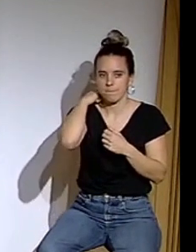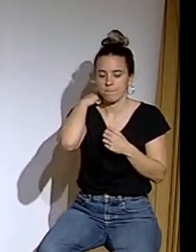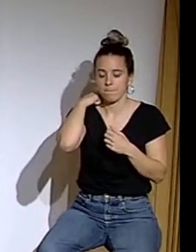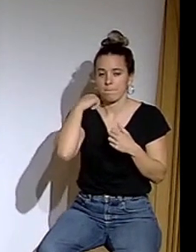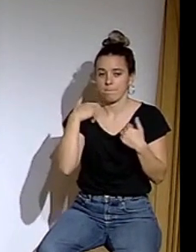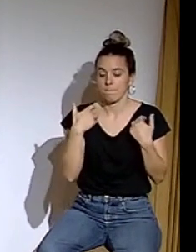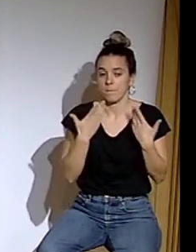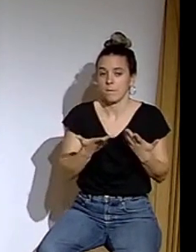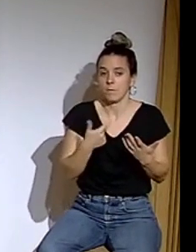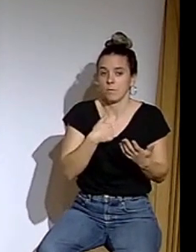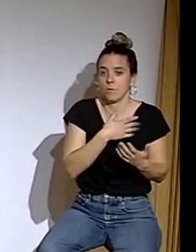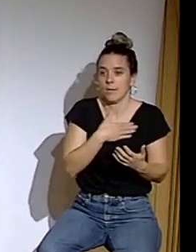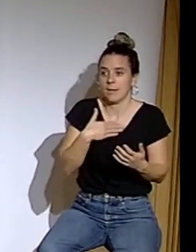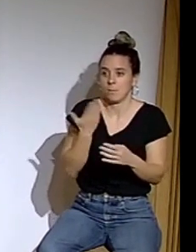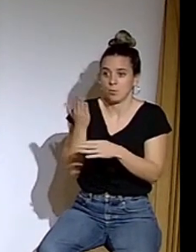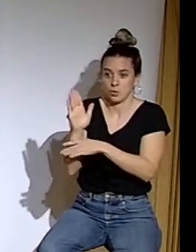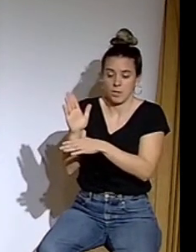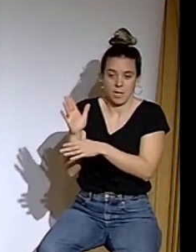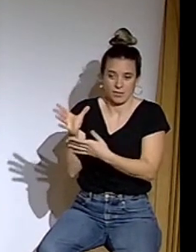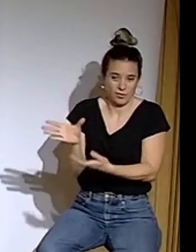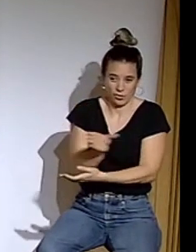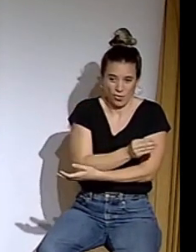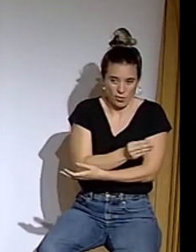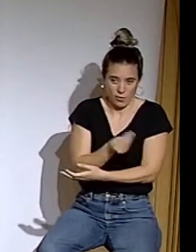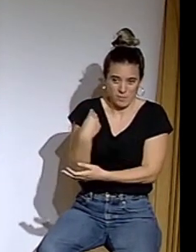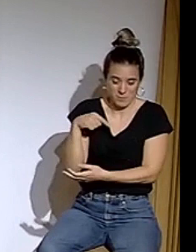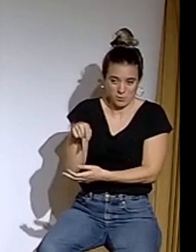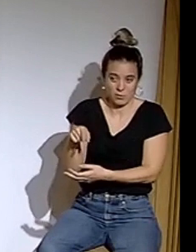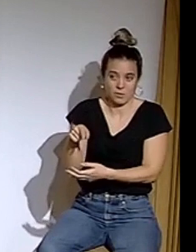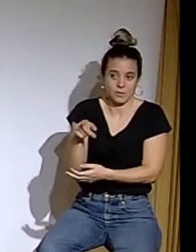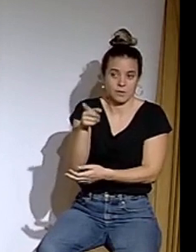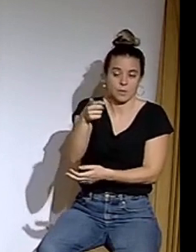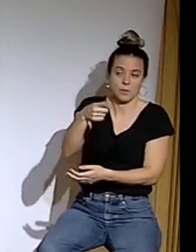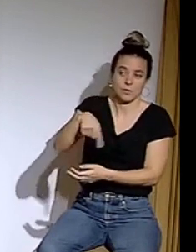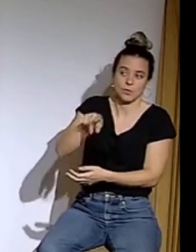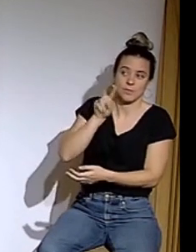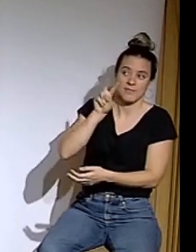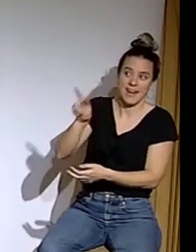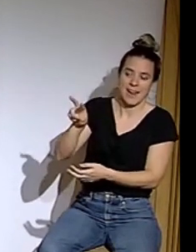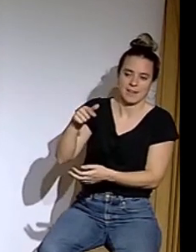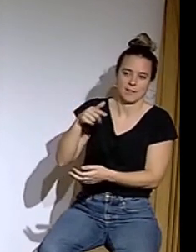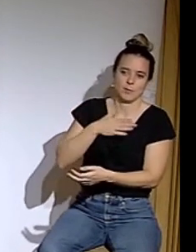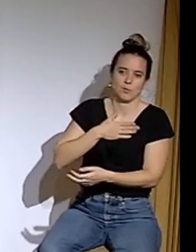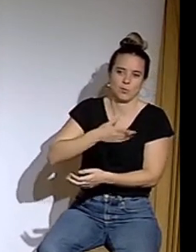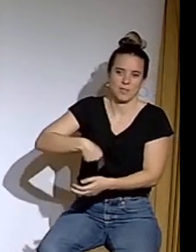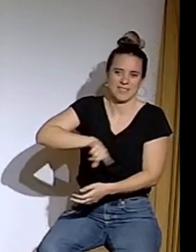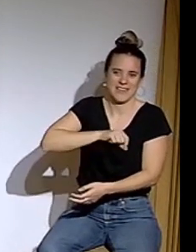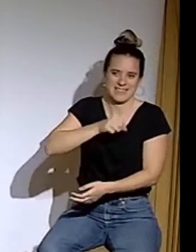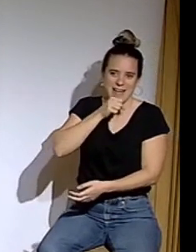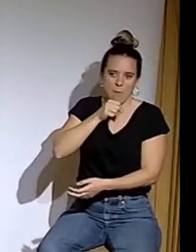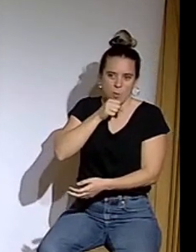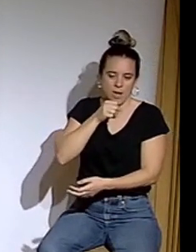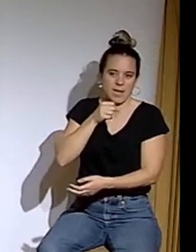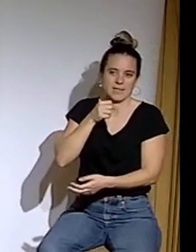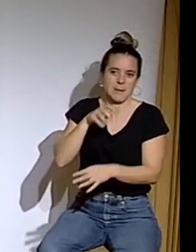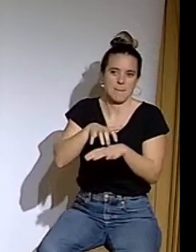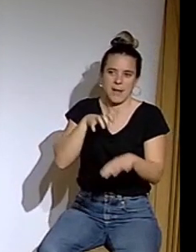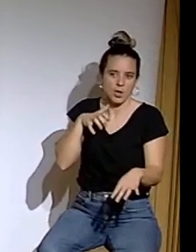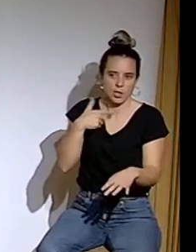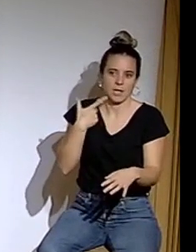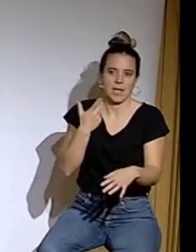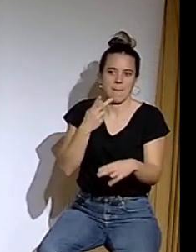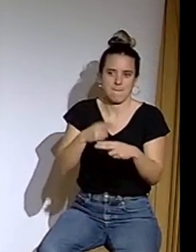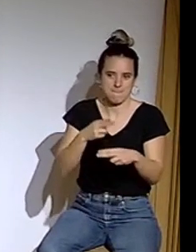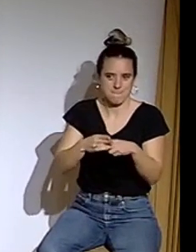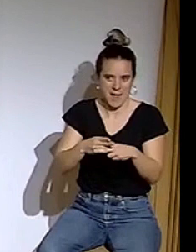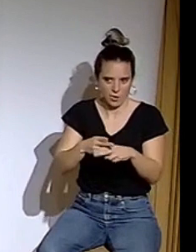esto ustedes como verán en la obra nuestras abuelas la mayoría son marrones Sí y nuestras niñeces no son